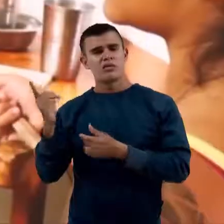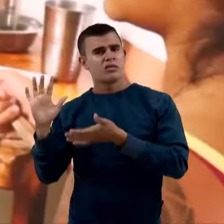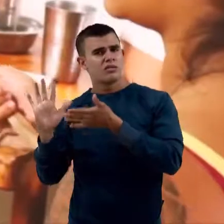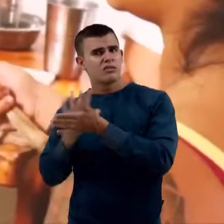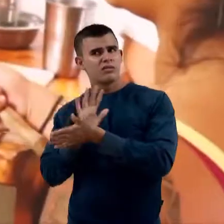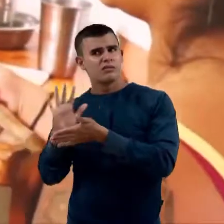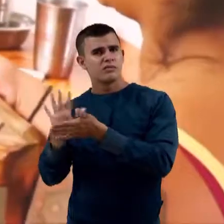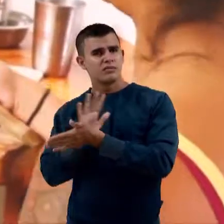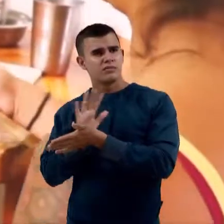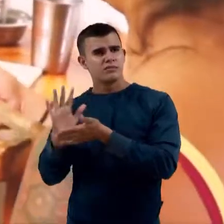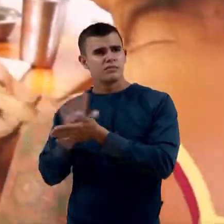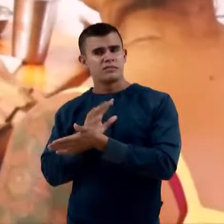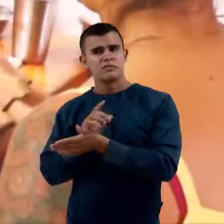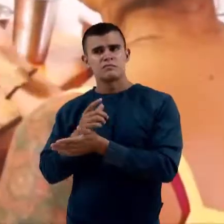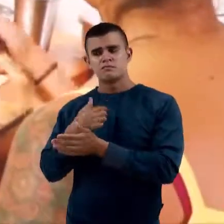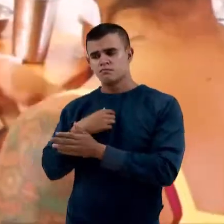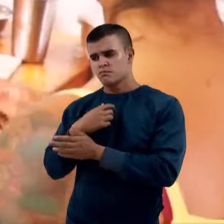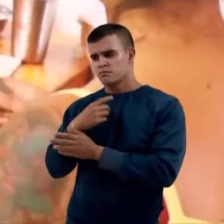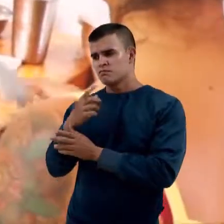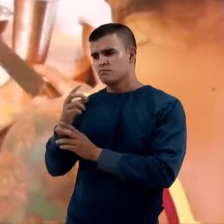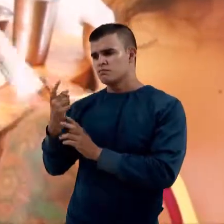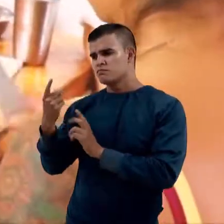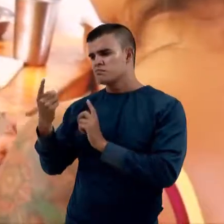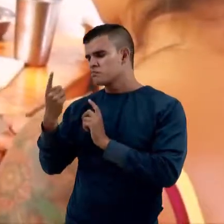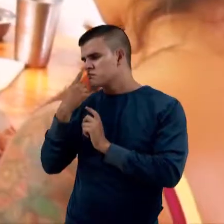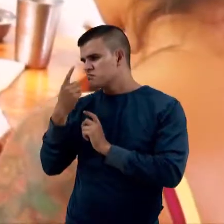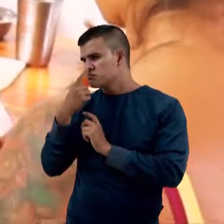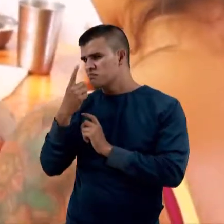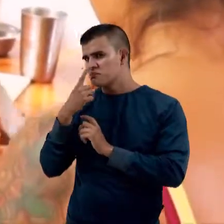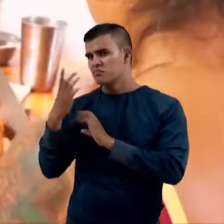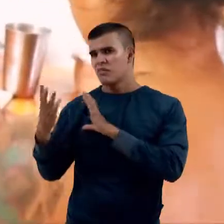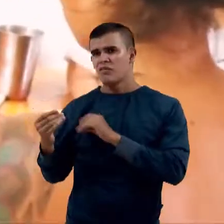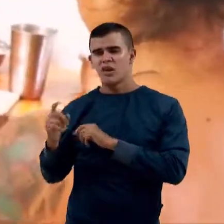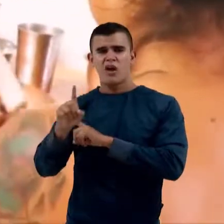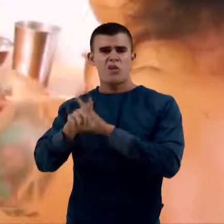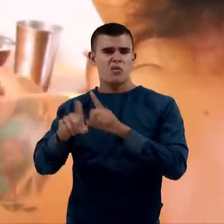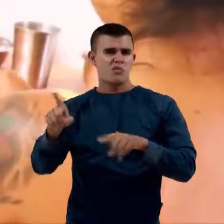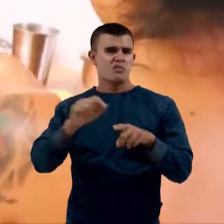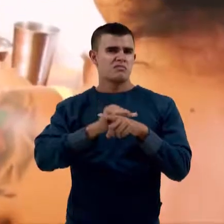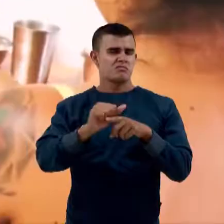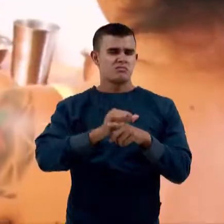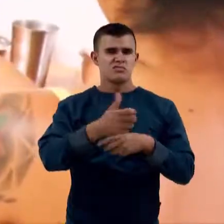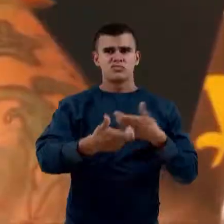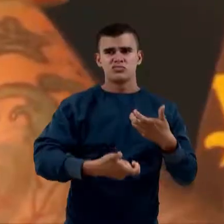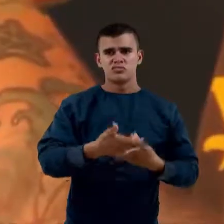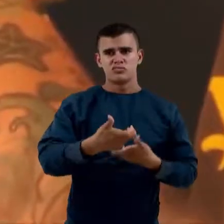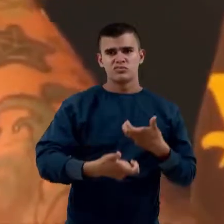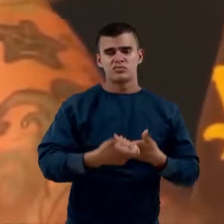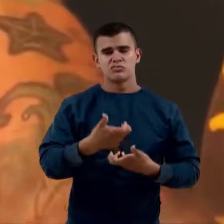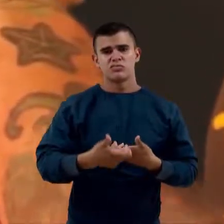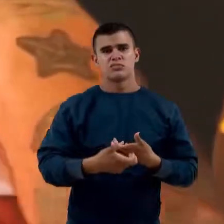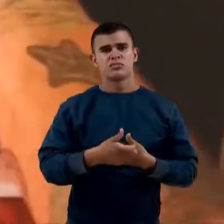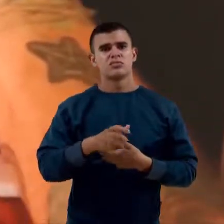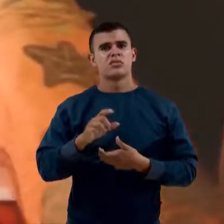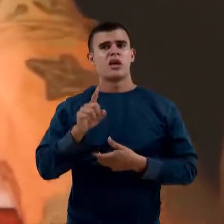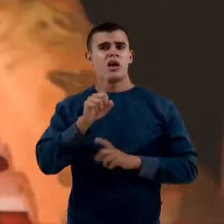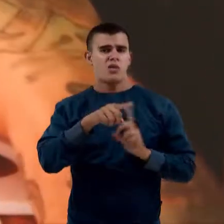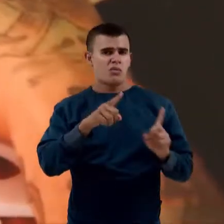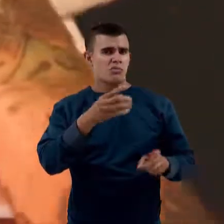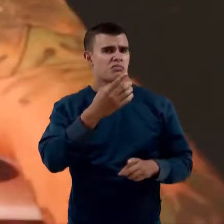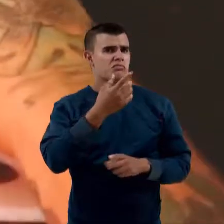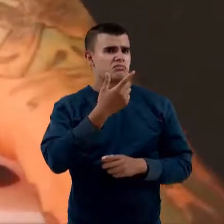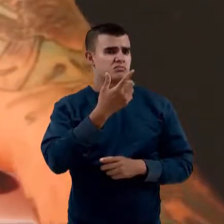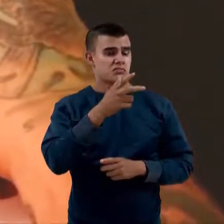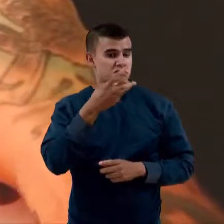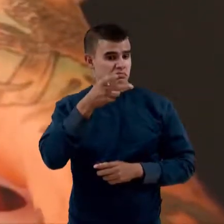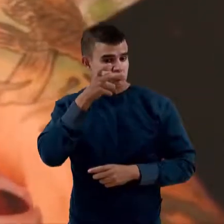digo yo, a mí me toca como en la cabeza, entonces me toca estar coordinando que todo funcione bien. Otros se mueven, por ejemplo, en la cocina, que son los que cocinan y mantienen que todos